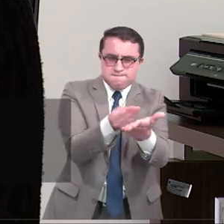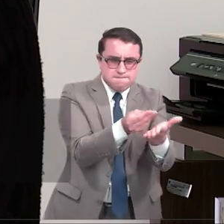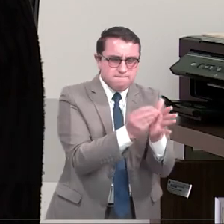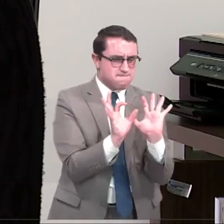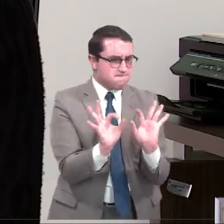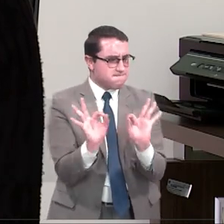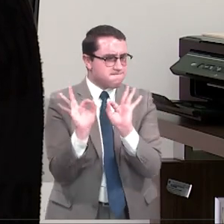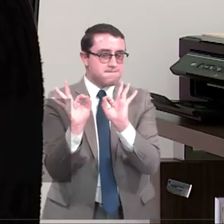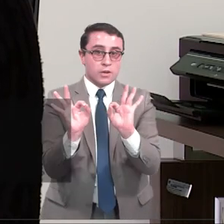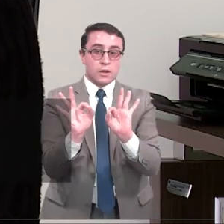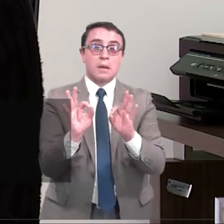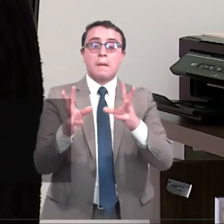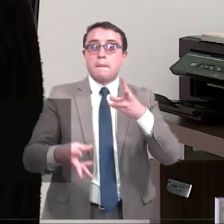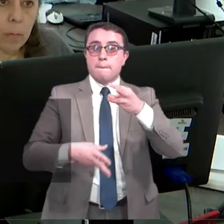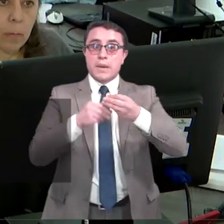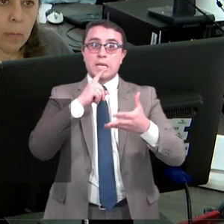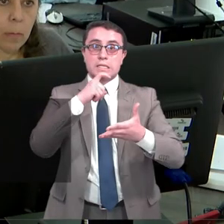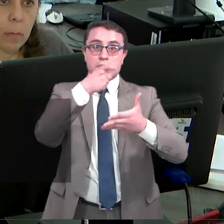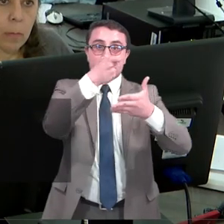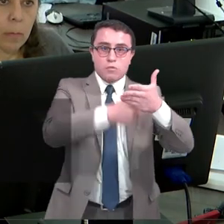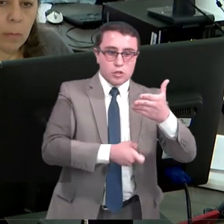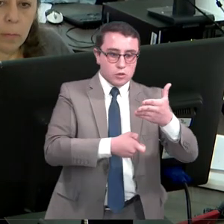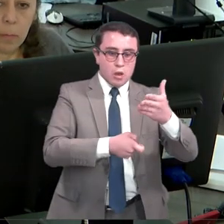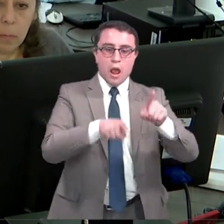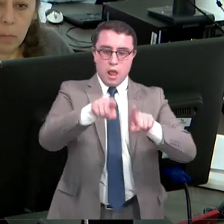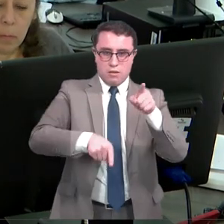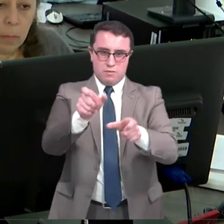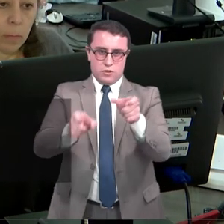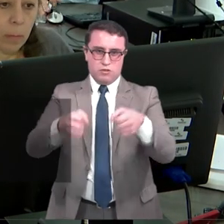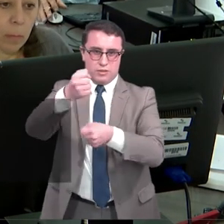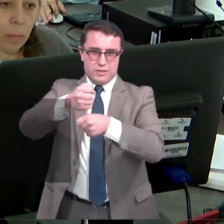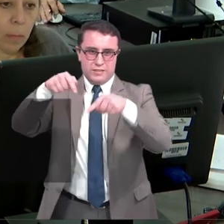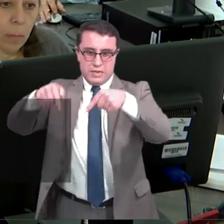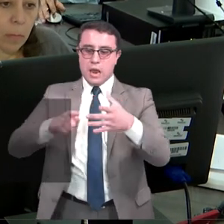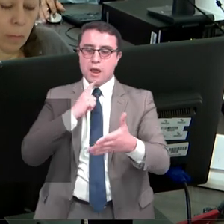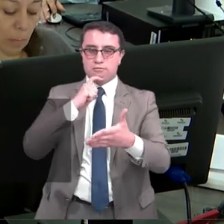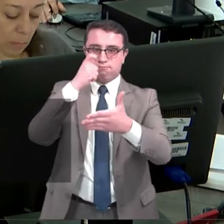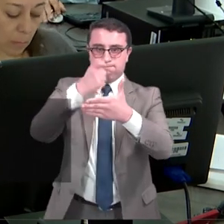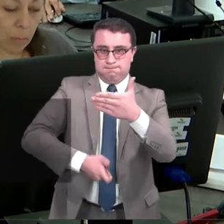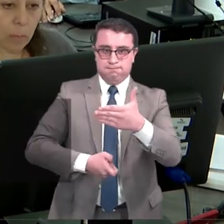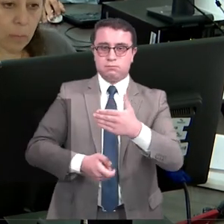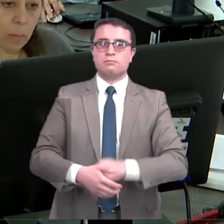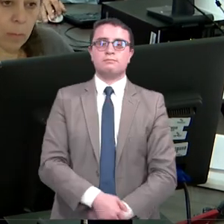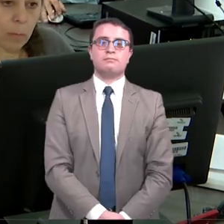elaborar los ingresos y retenciones de cada uno de los funcionarios que tiene la entidad.